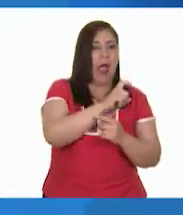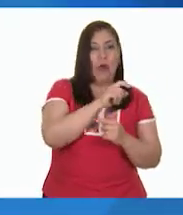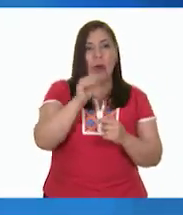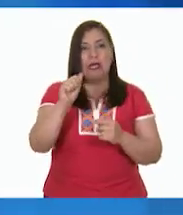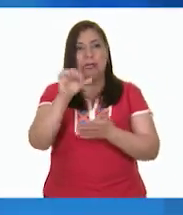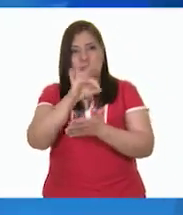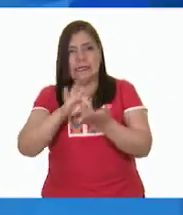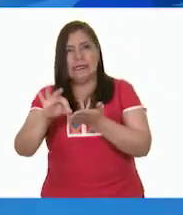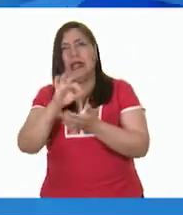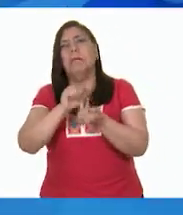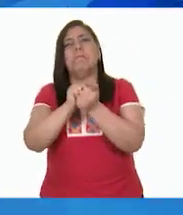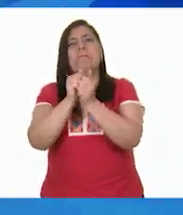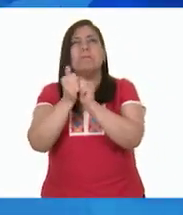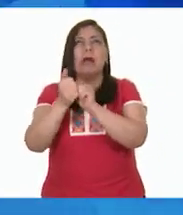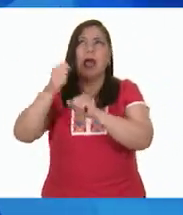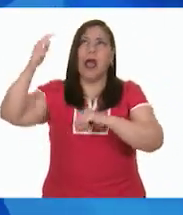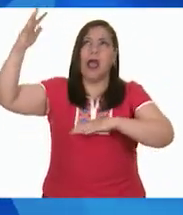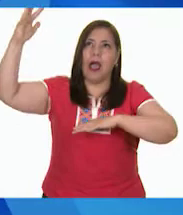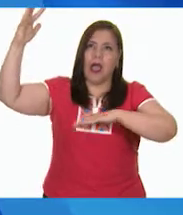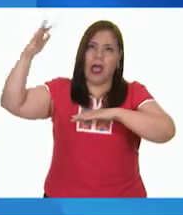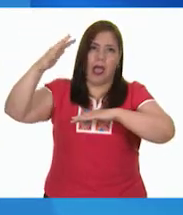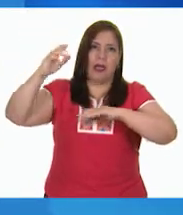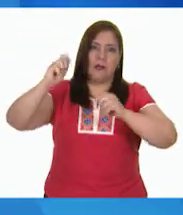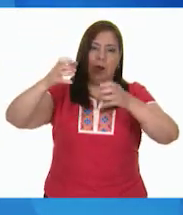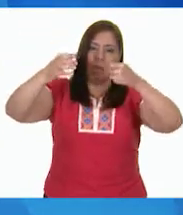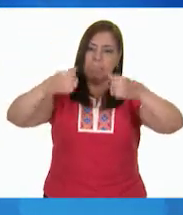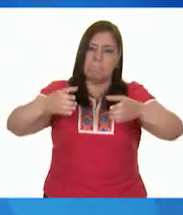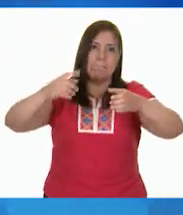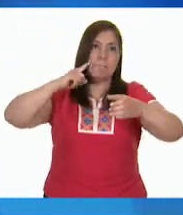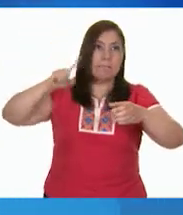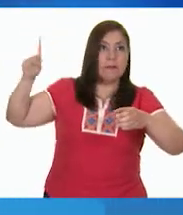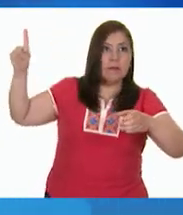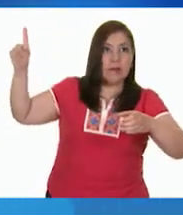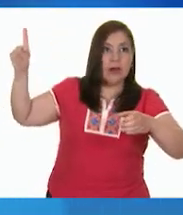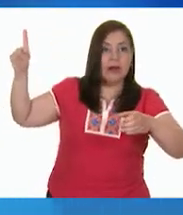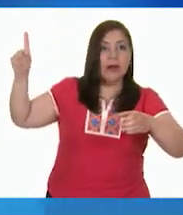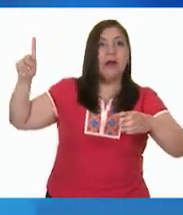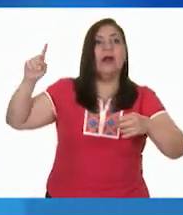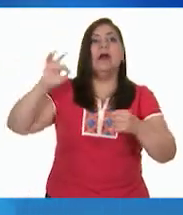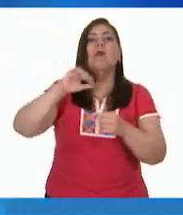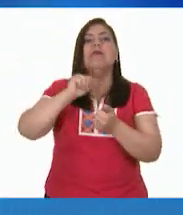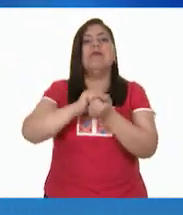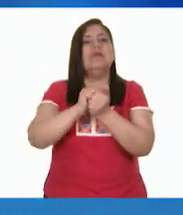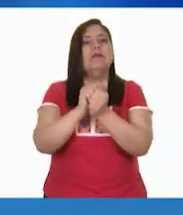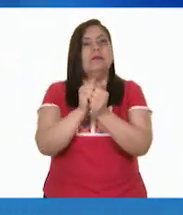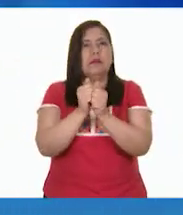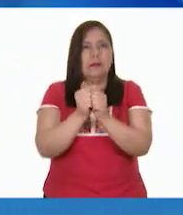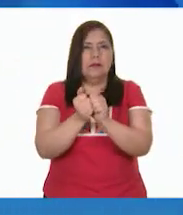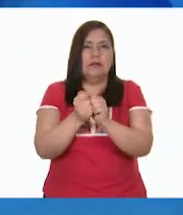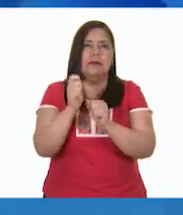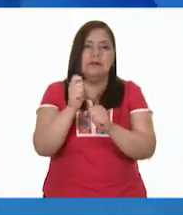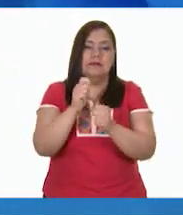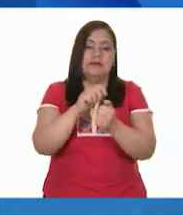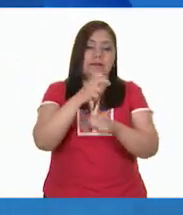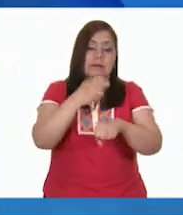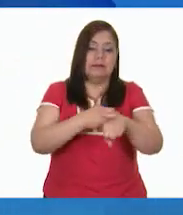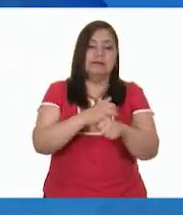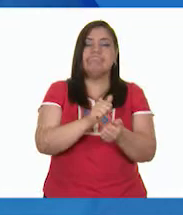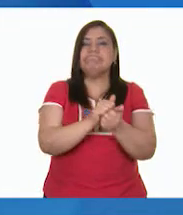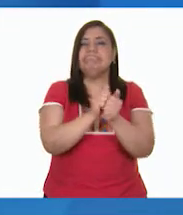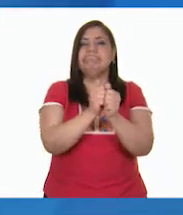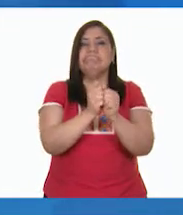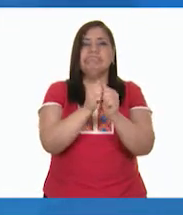empiecen a derretir. Si los dejamos a temperatura ambiente, poco a poco el sólido se va a empezar a convertir en el